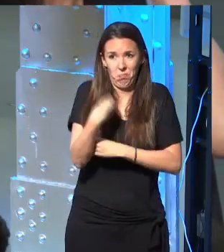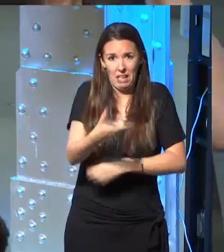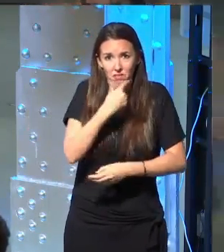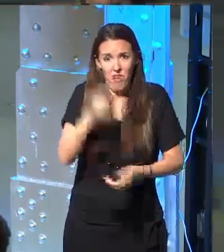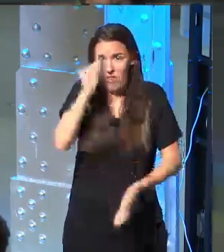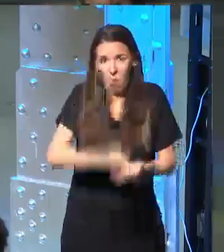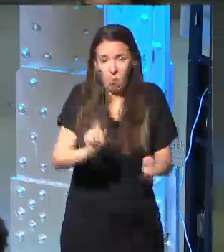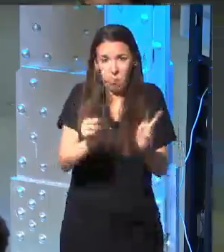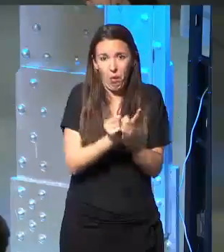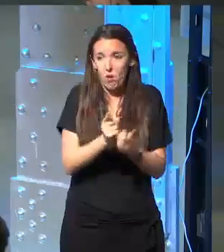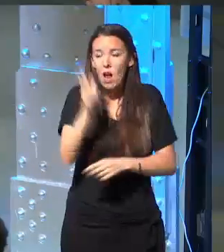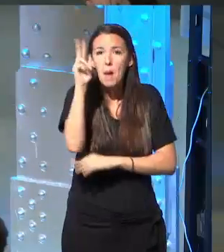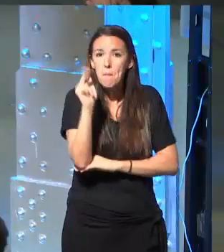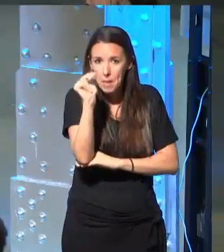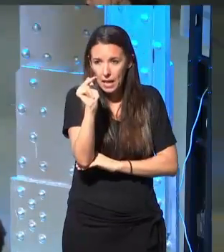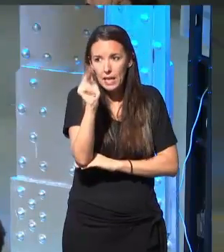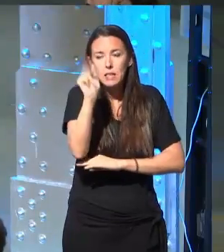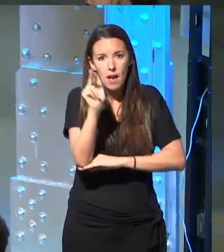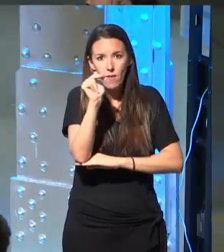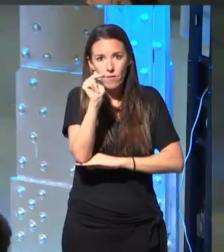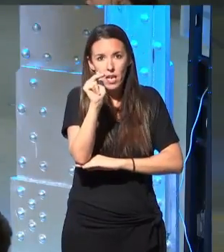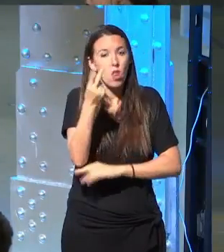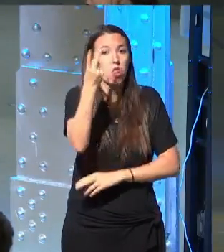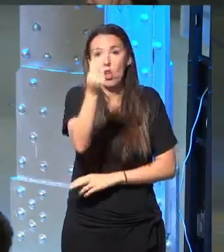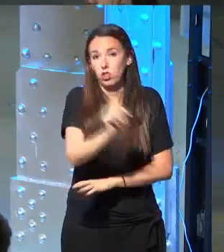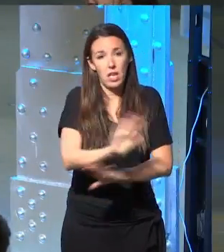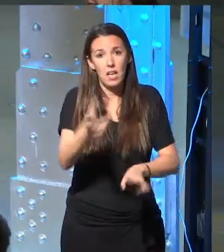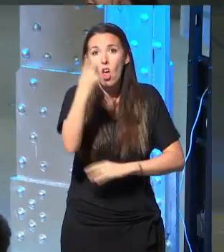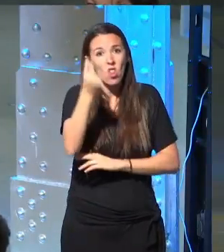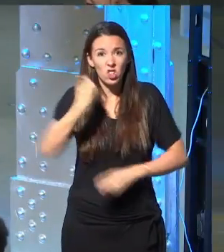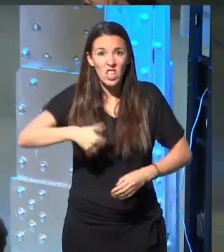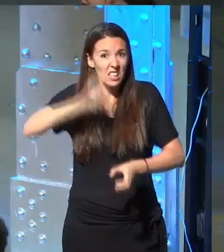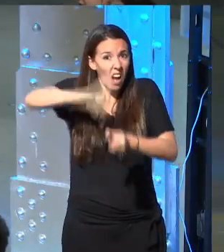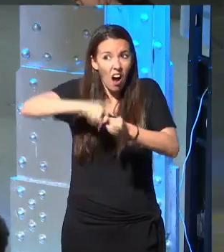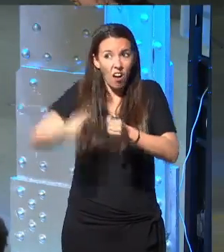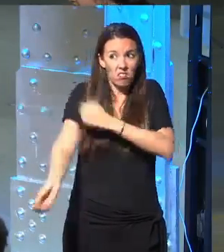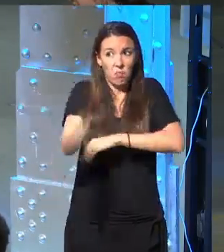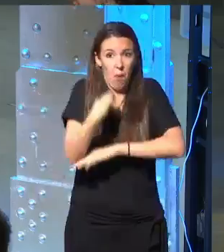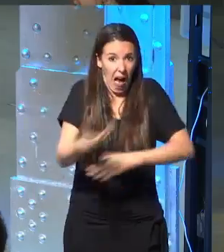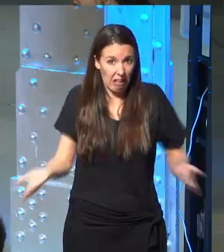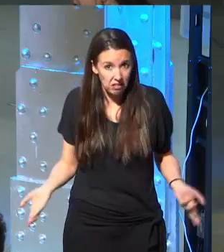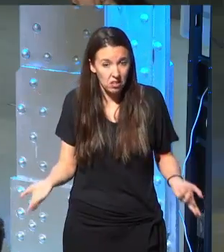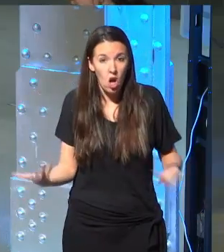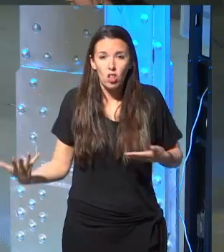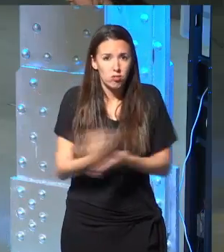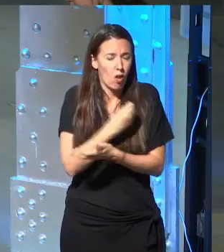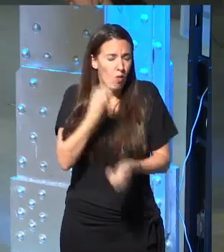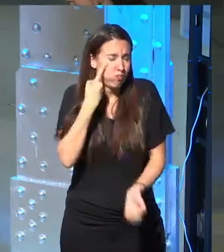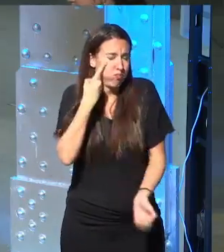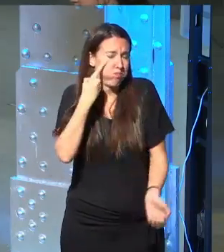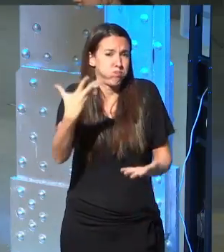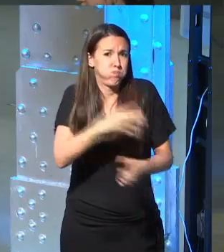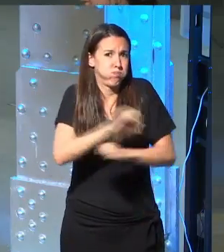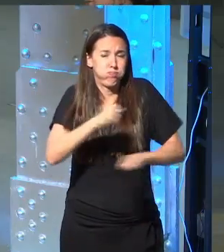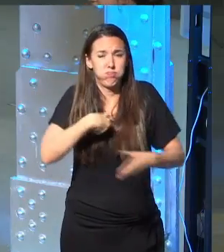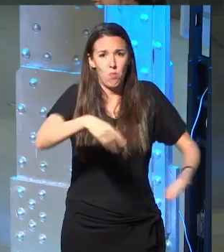no, tardó. Fue el viernes. El viernes fue cuando... Tardó, fue como dos días. El viernes fue cuando todo explota, cuando